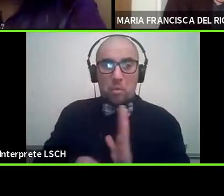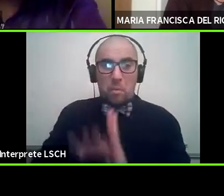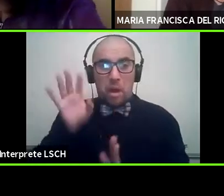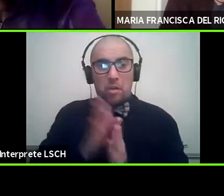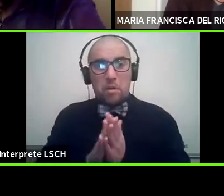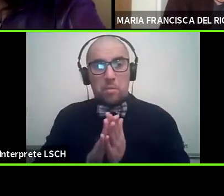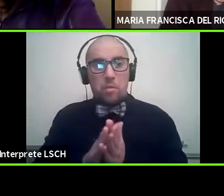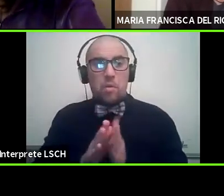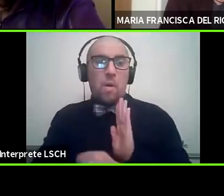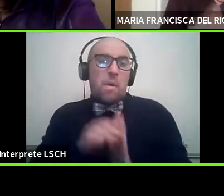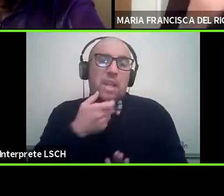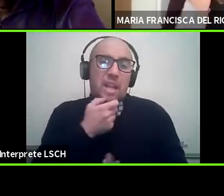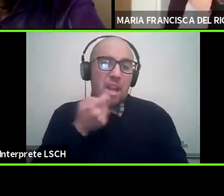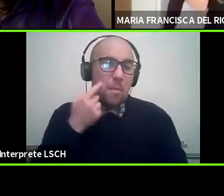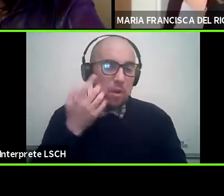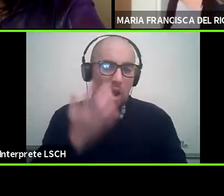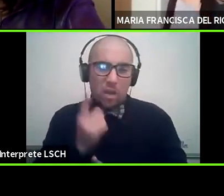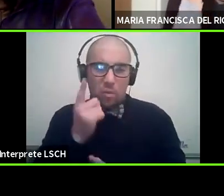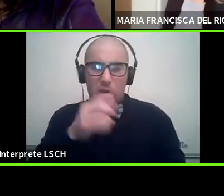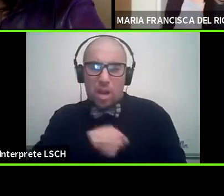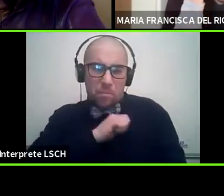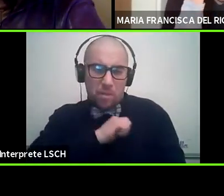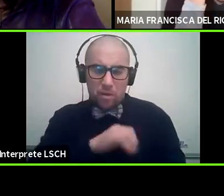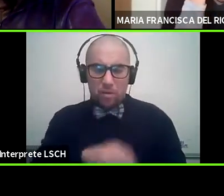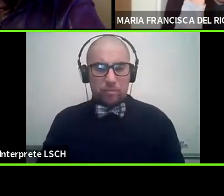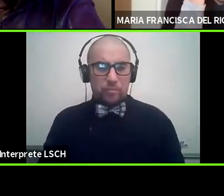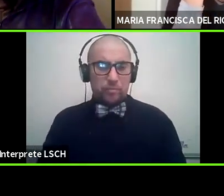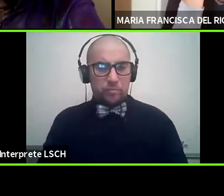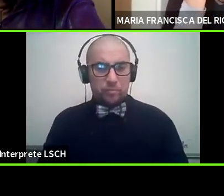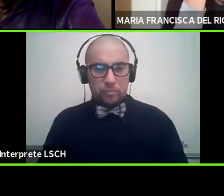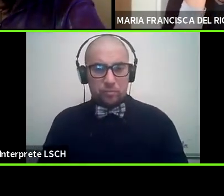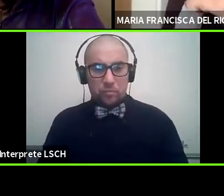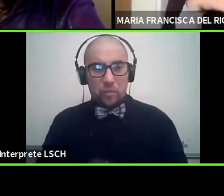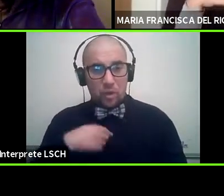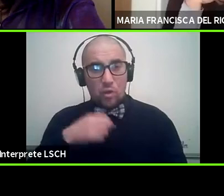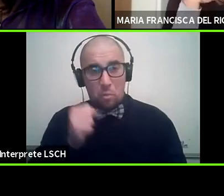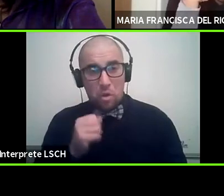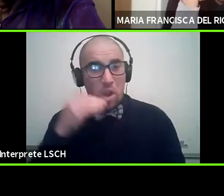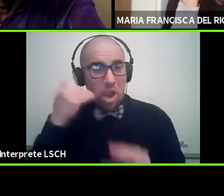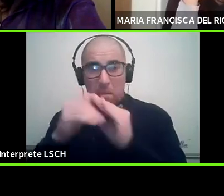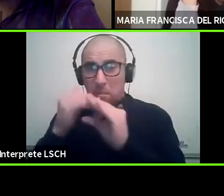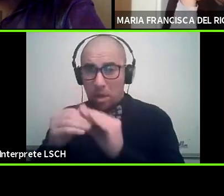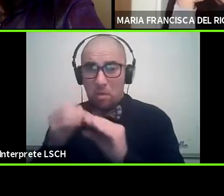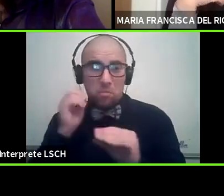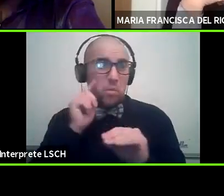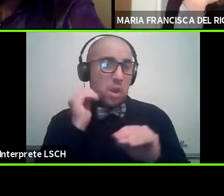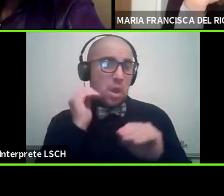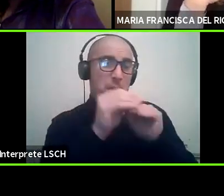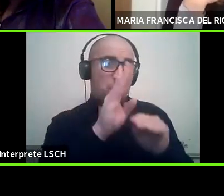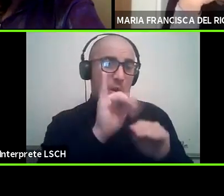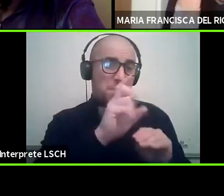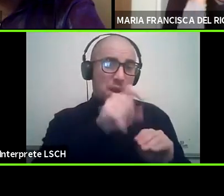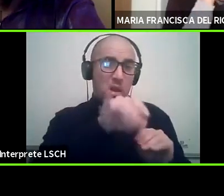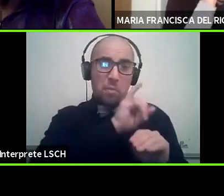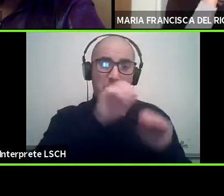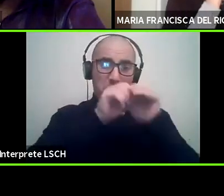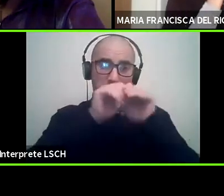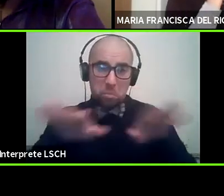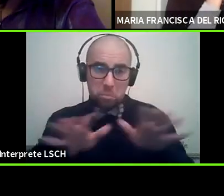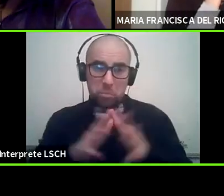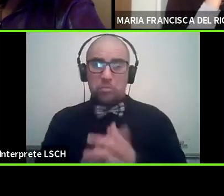en inglés, pero hay uno de ellos que está en español. Pero yo puedo enviárselos a Biarly y ella puede